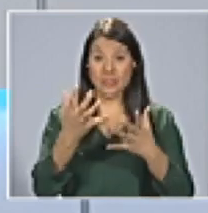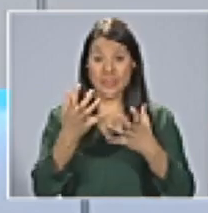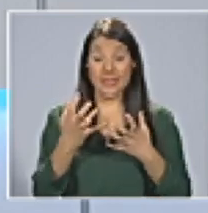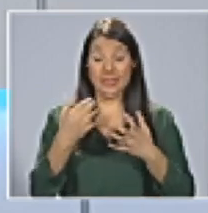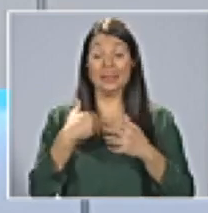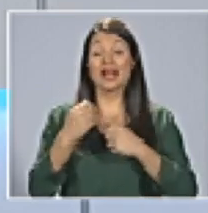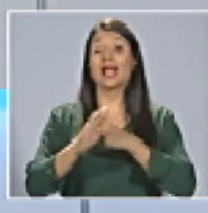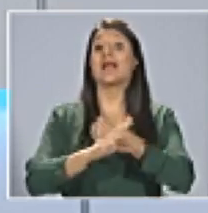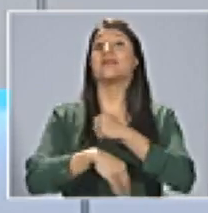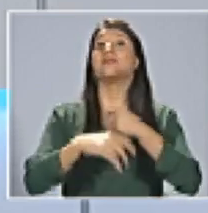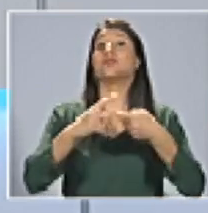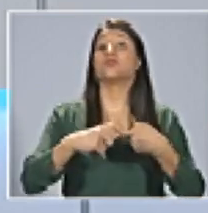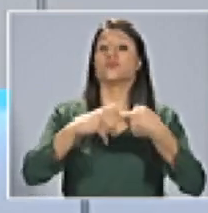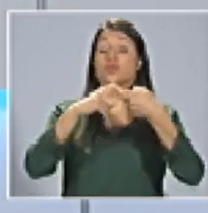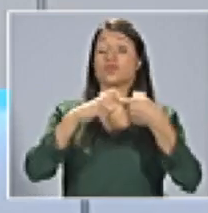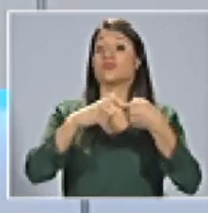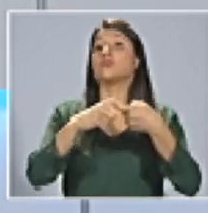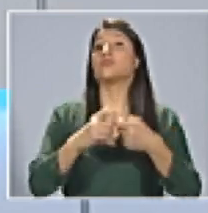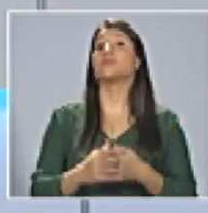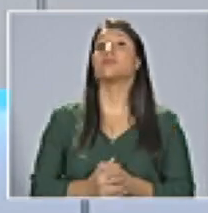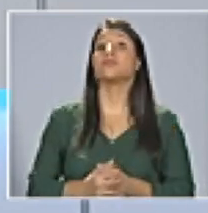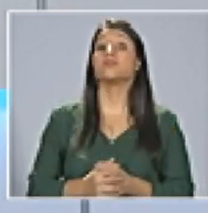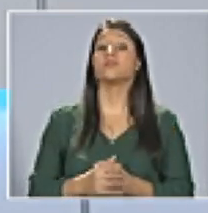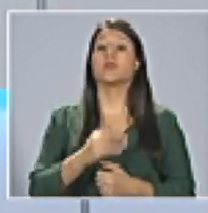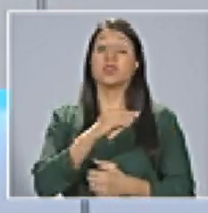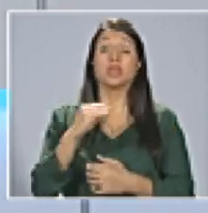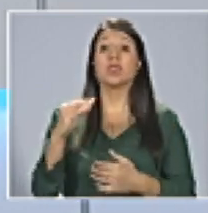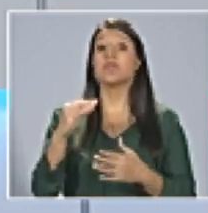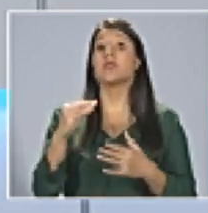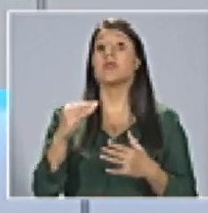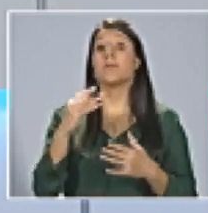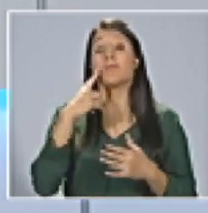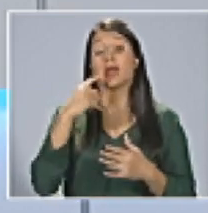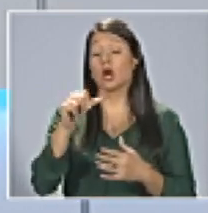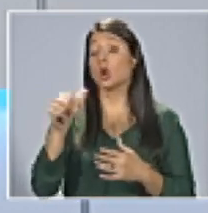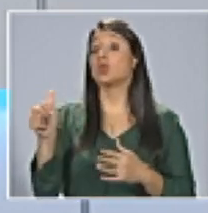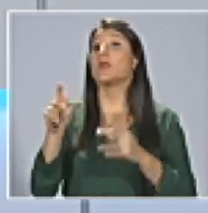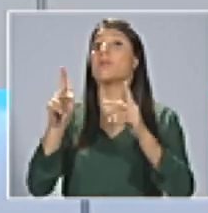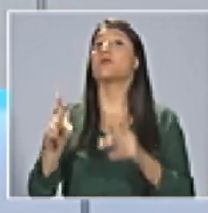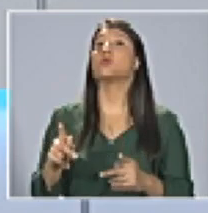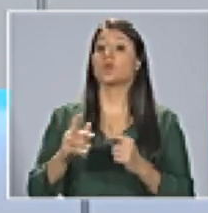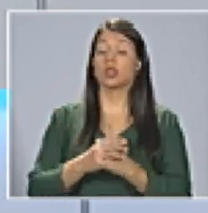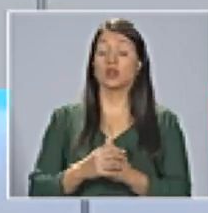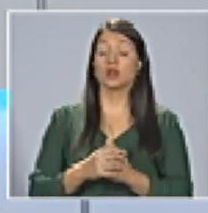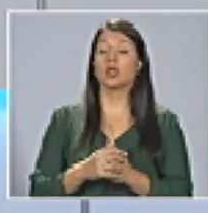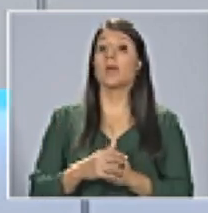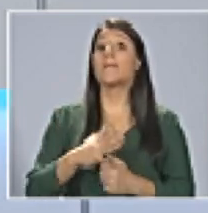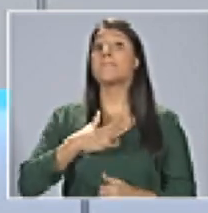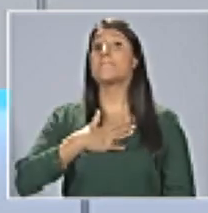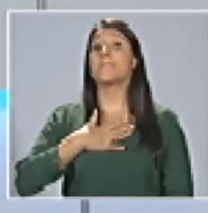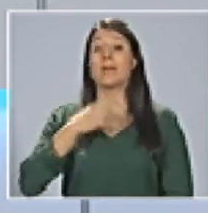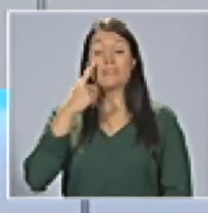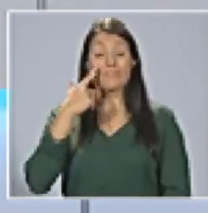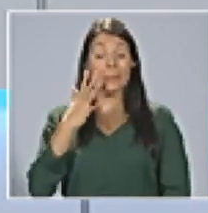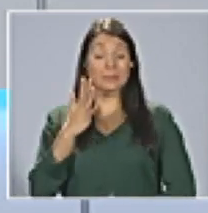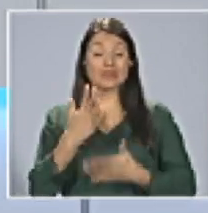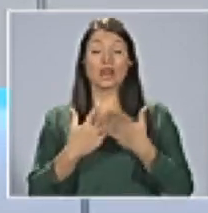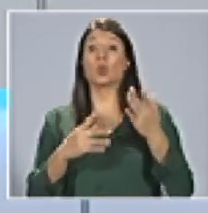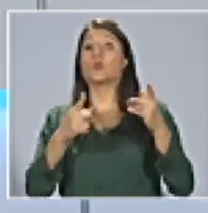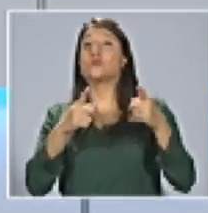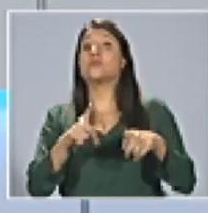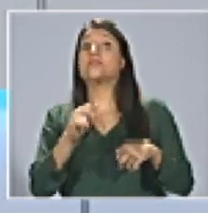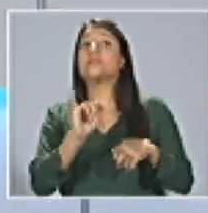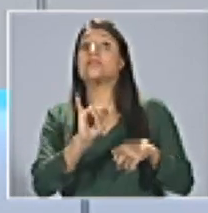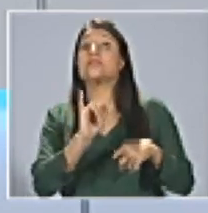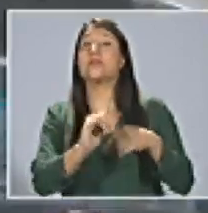sanción de suspensión que se le impone a las otras personas, lo que tendrá, me parece, alguna consecuencia sobre si ese